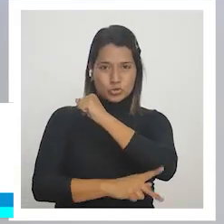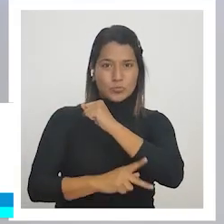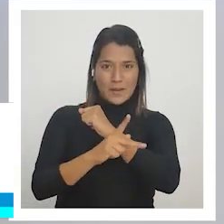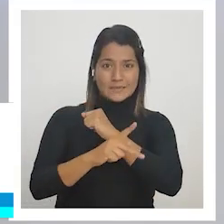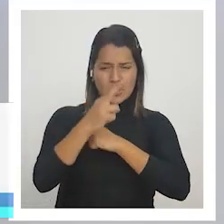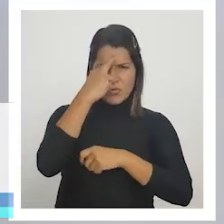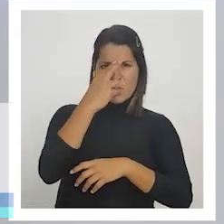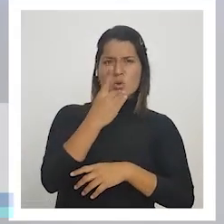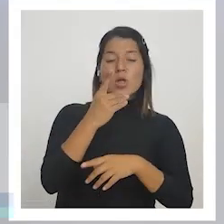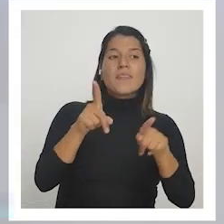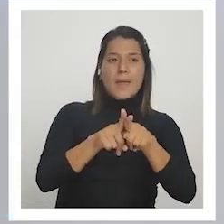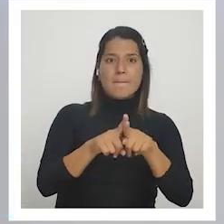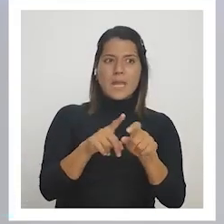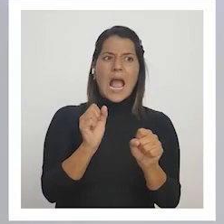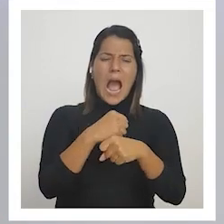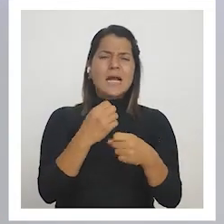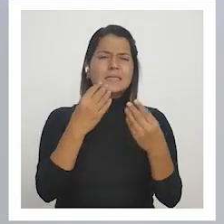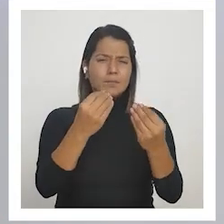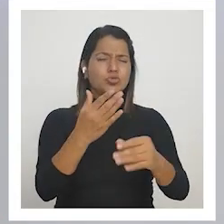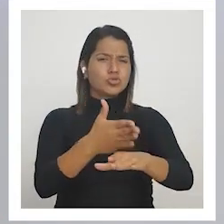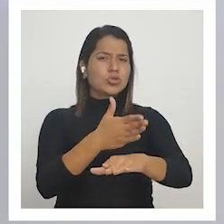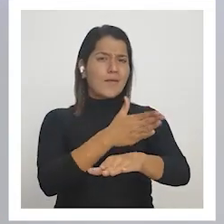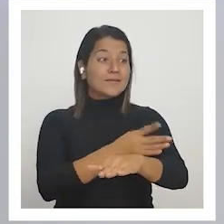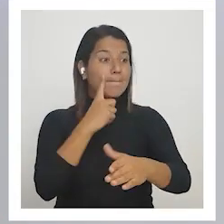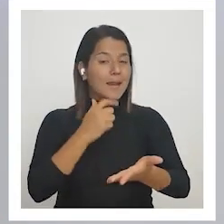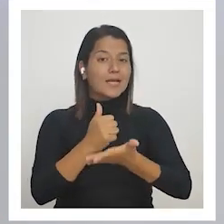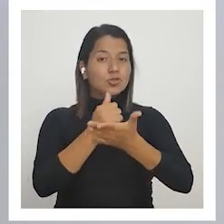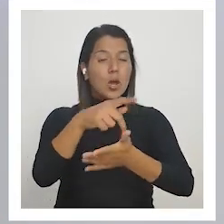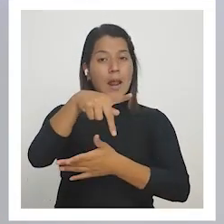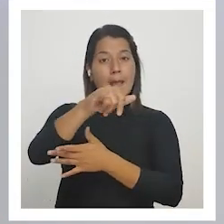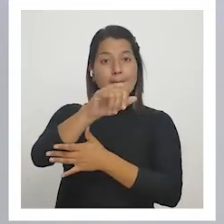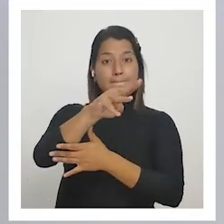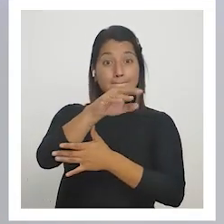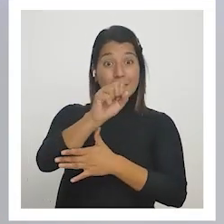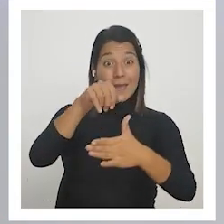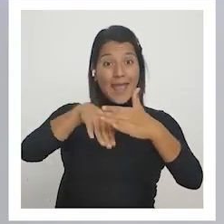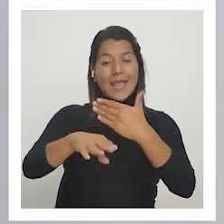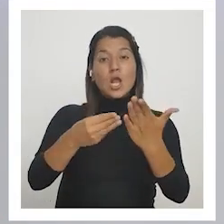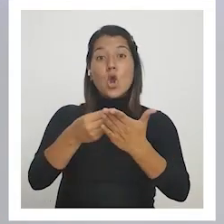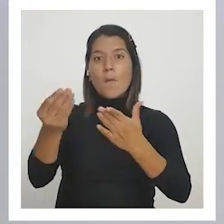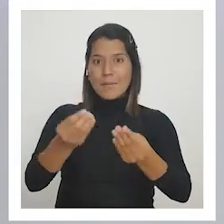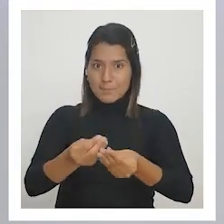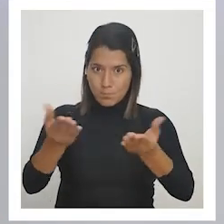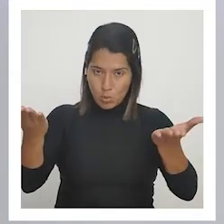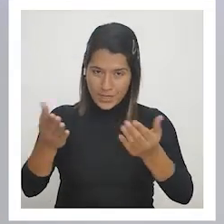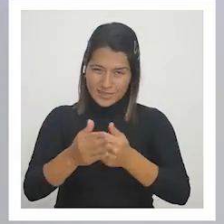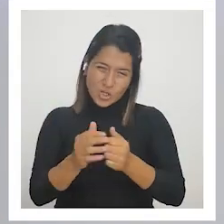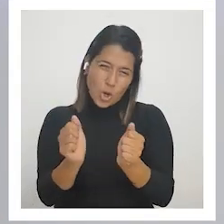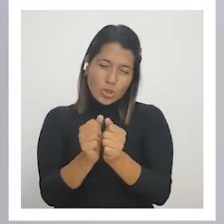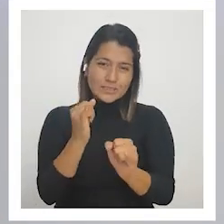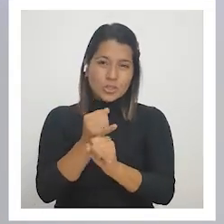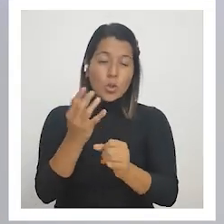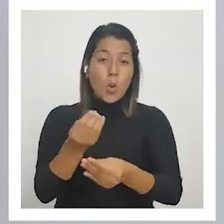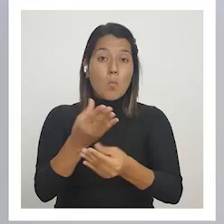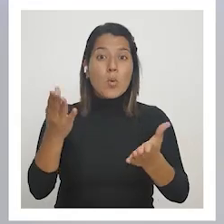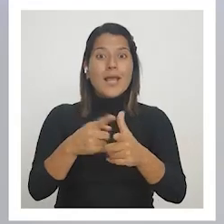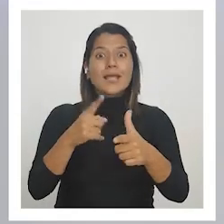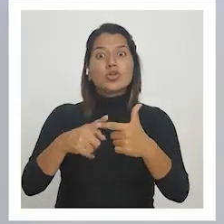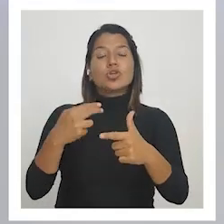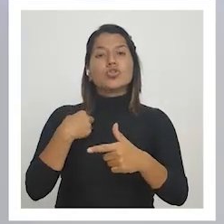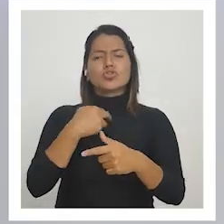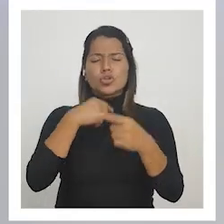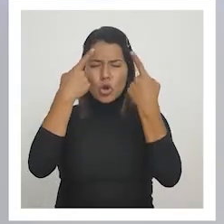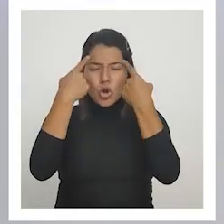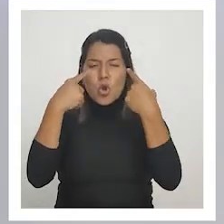a las MIPYMES en el mercado de las compras públicas. Y pues ahí logramos identificar no solamente qué están pensando las MIPYMES respecto a este